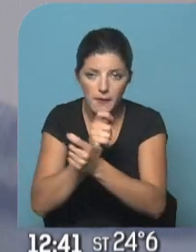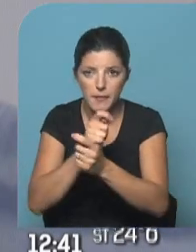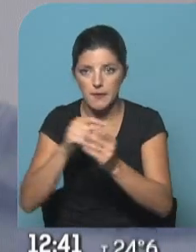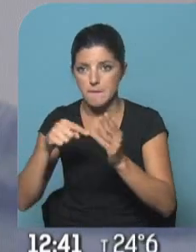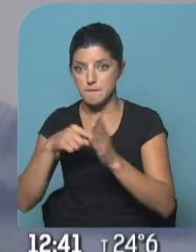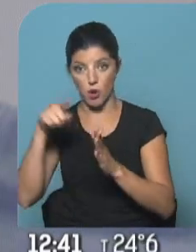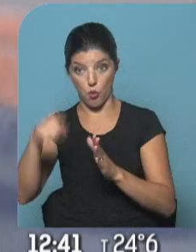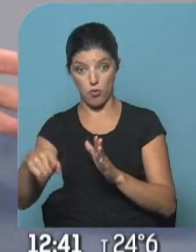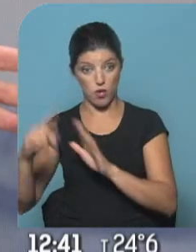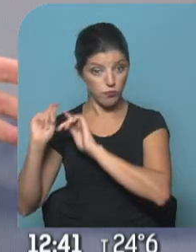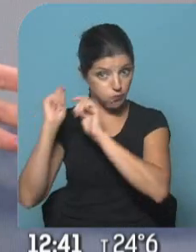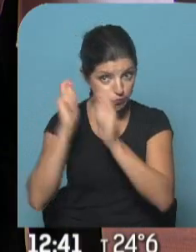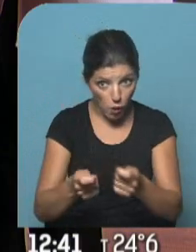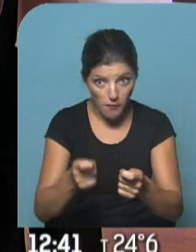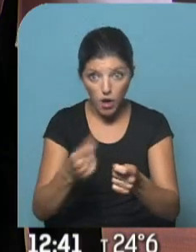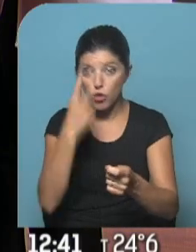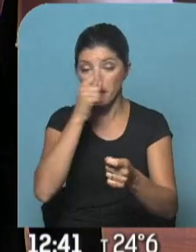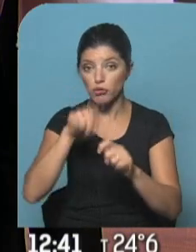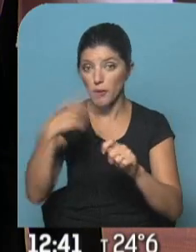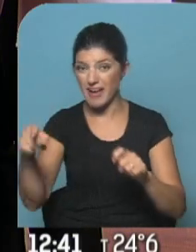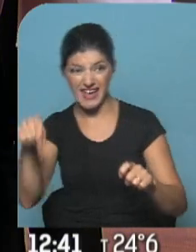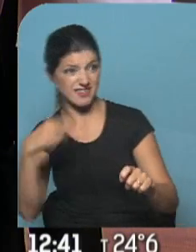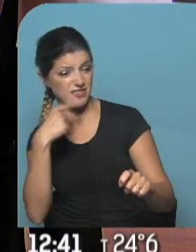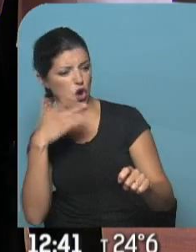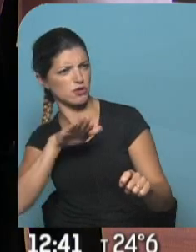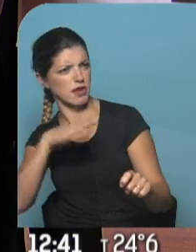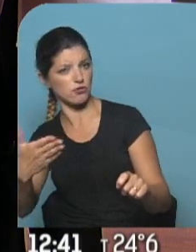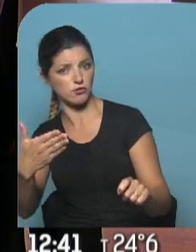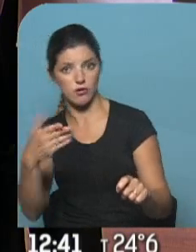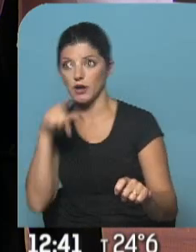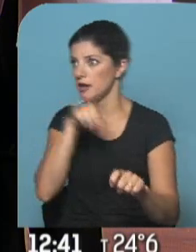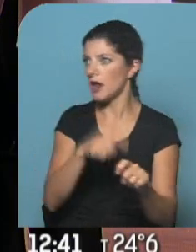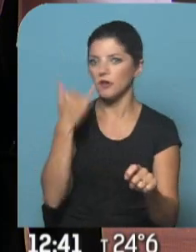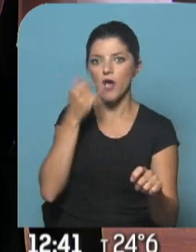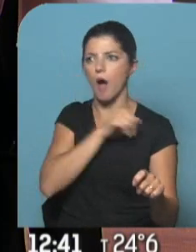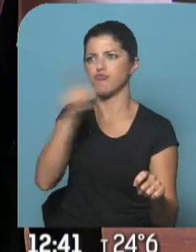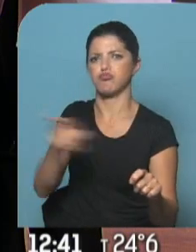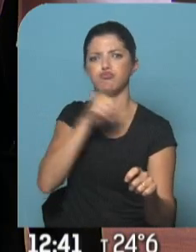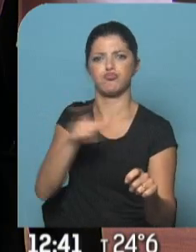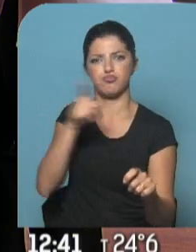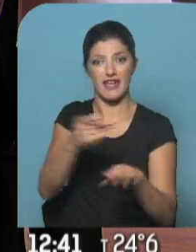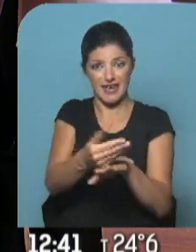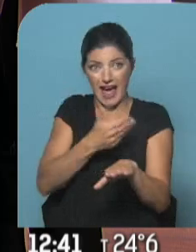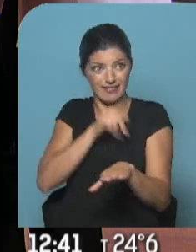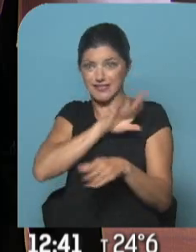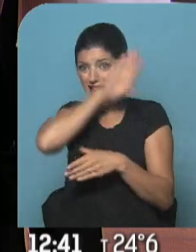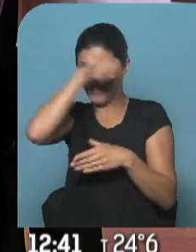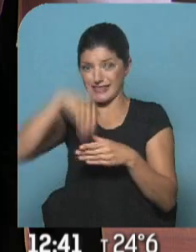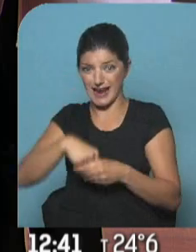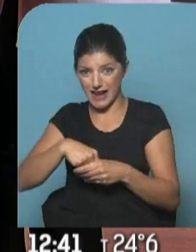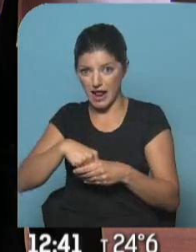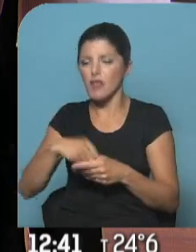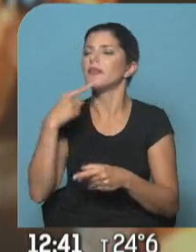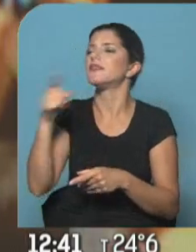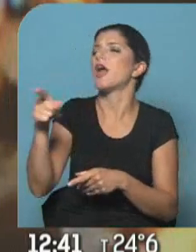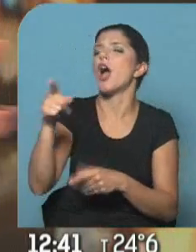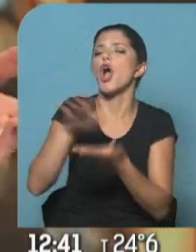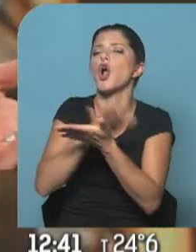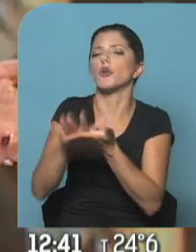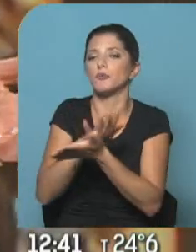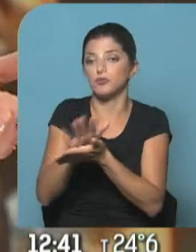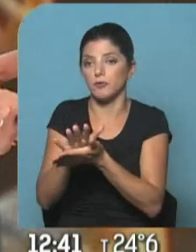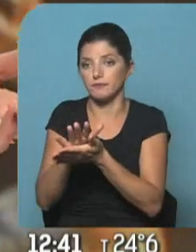asumió la presidencia, Correa ya estaba diciendo que lo había traicionado y Lenín Moreno ya estaba acusando al gobierno del cual formó parte de corrupto o... Bueno,